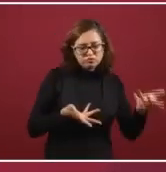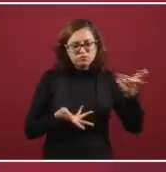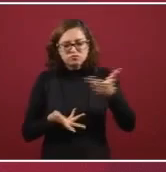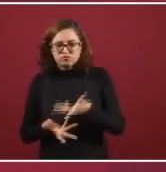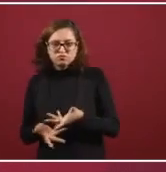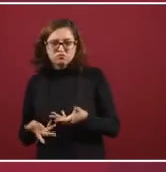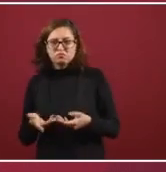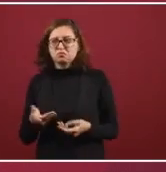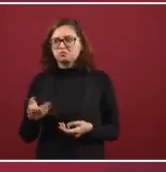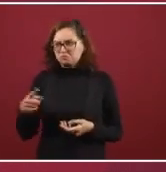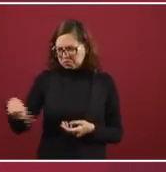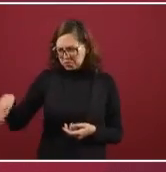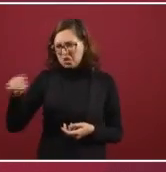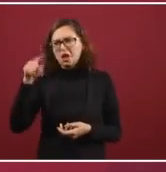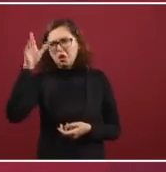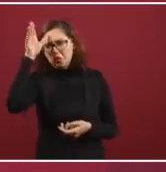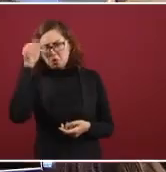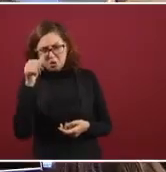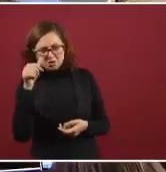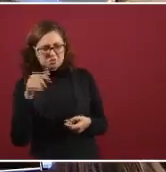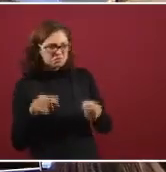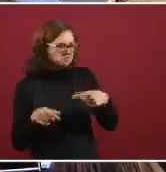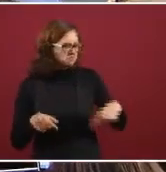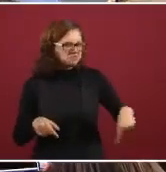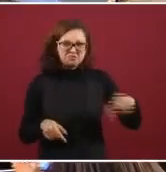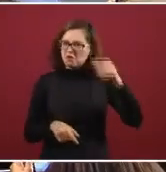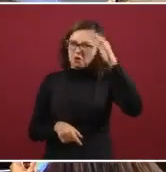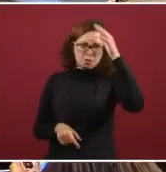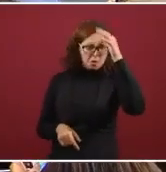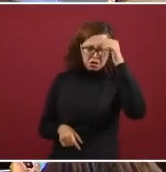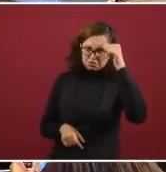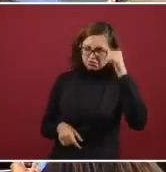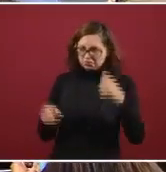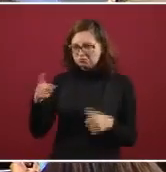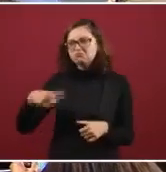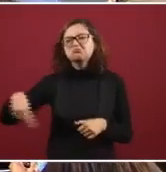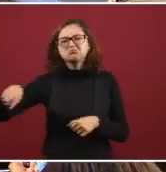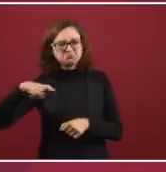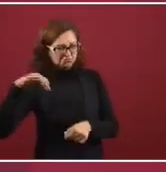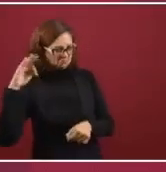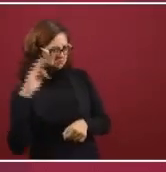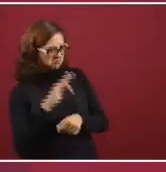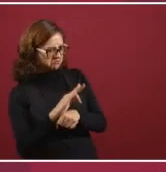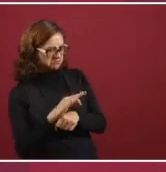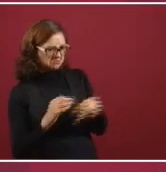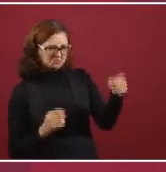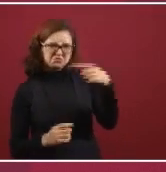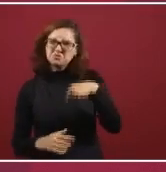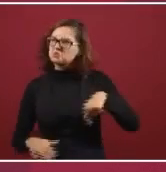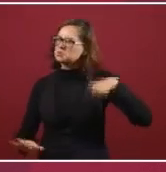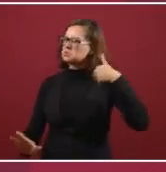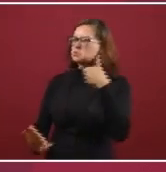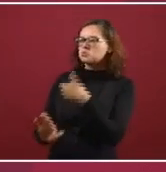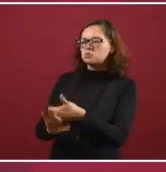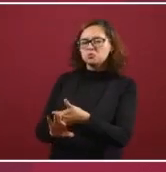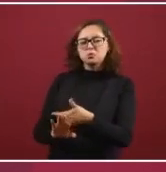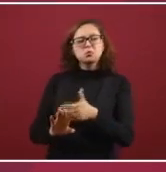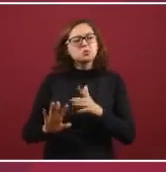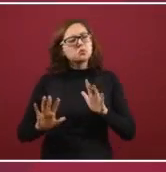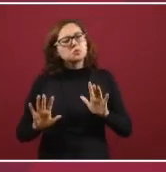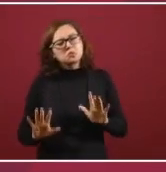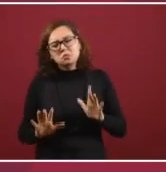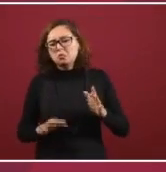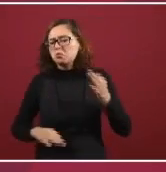inconformes, los que defienden la transformación y los opositores, todos estamos